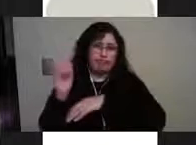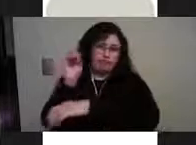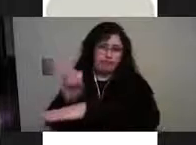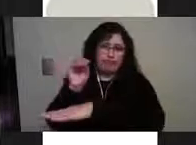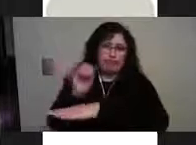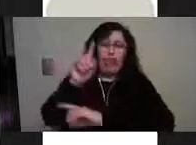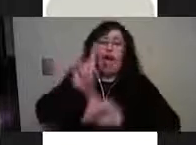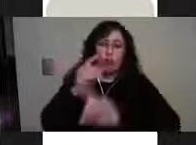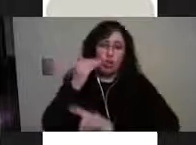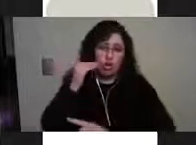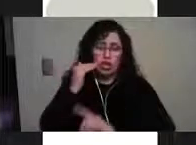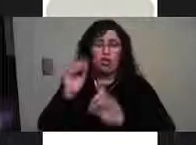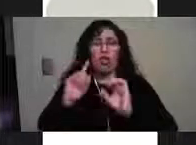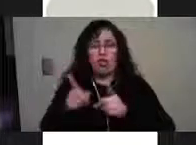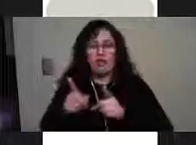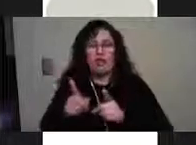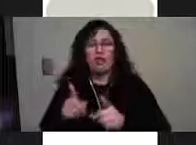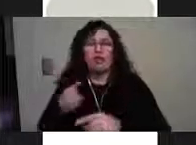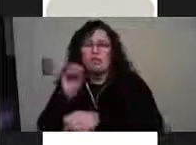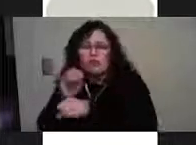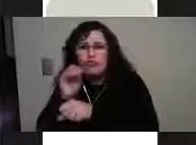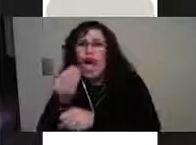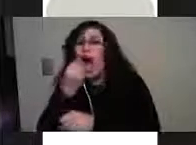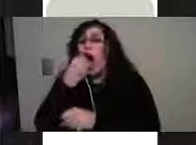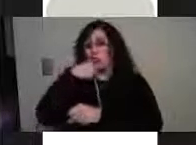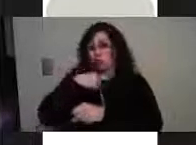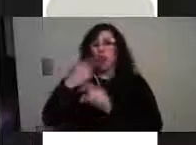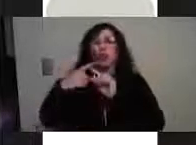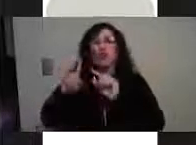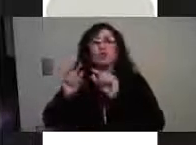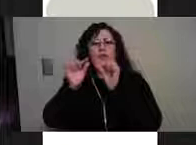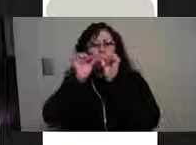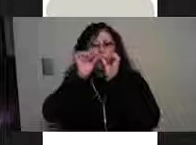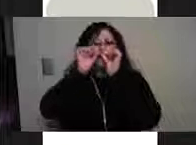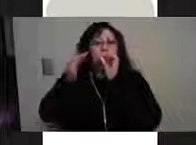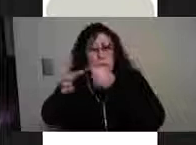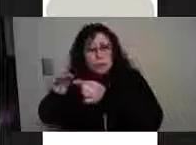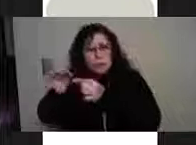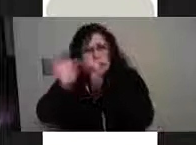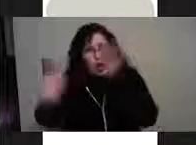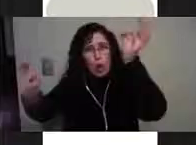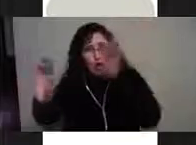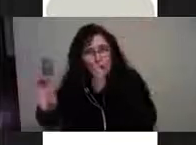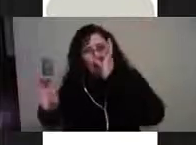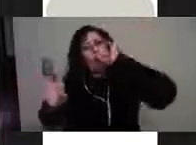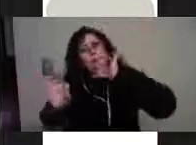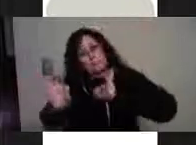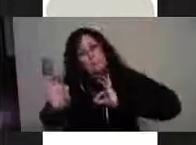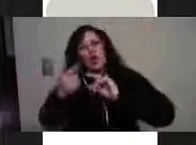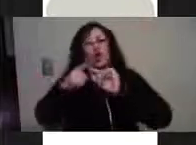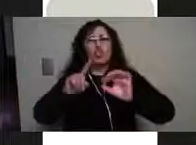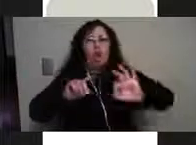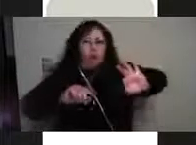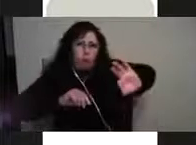con parálisis cerebral van a comer por boca, otros van a comer por una sonda nasogástrica, otros van a comer por un batón gástrico,